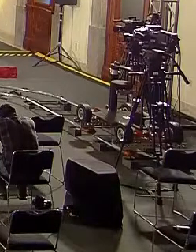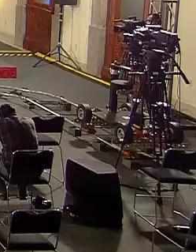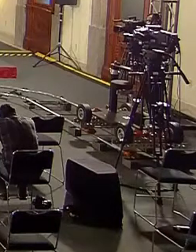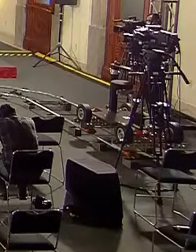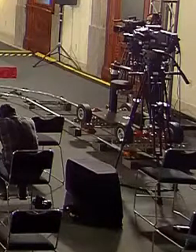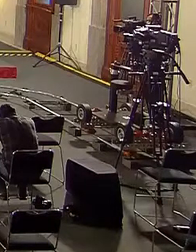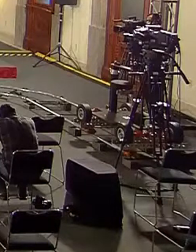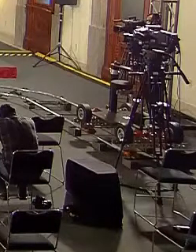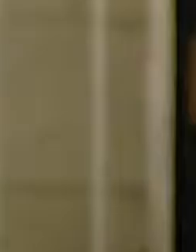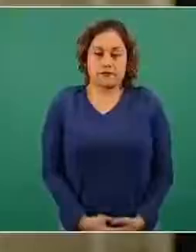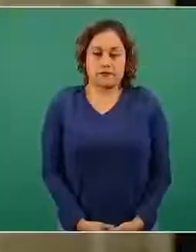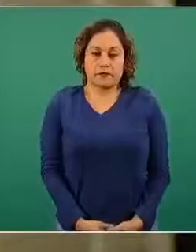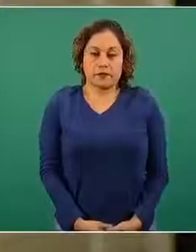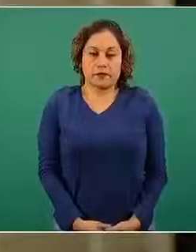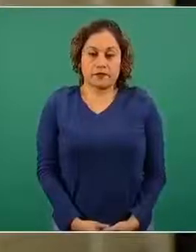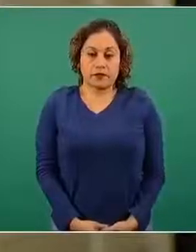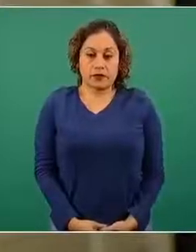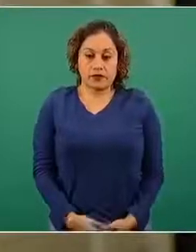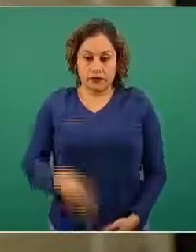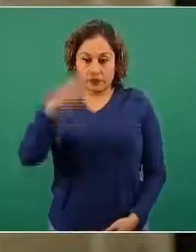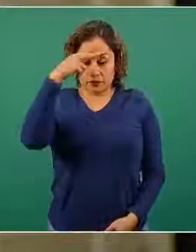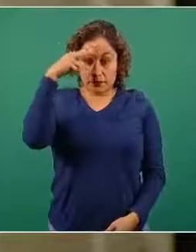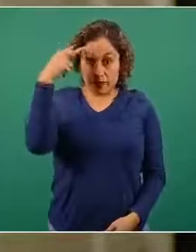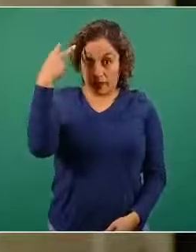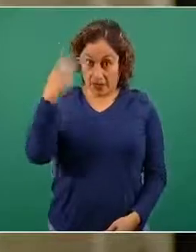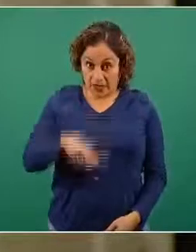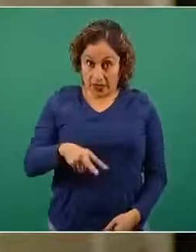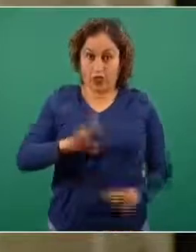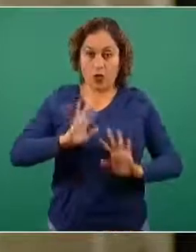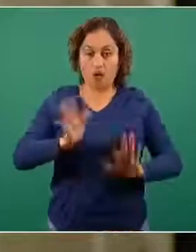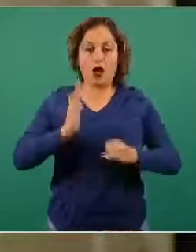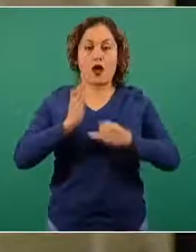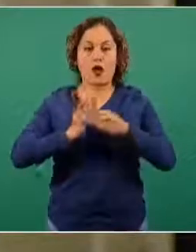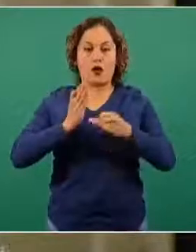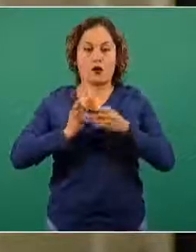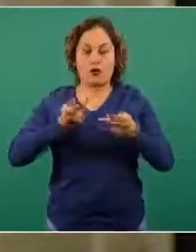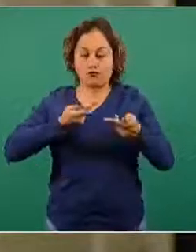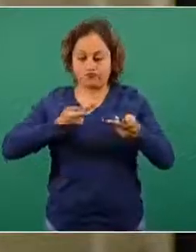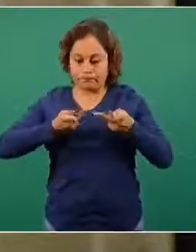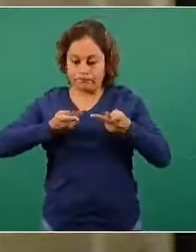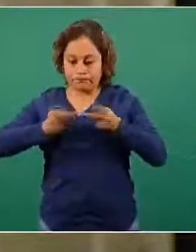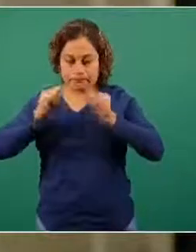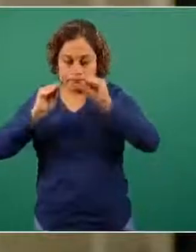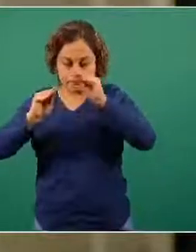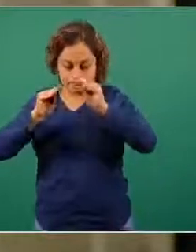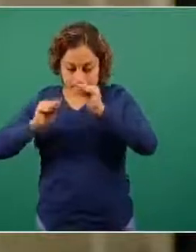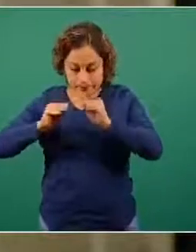semanas, México está preparándose de alguna manera